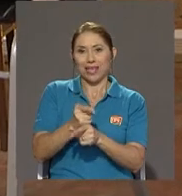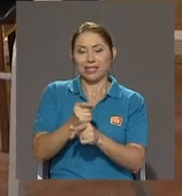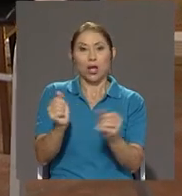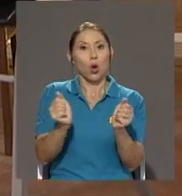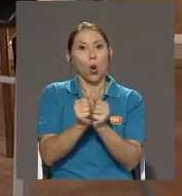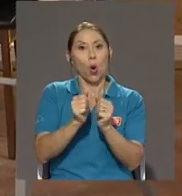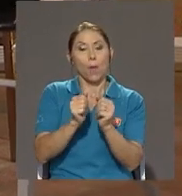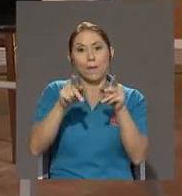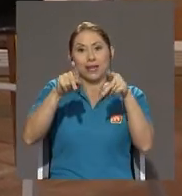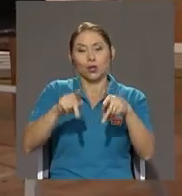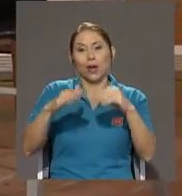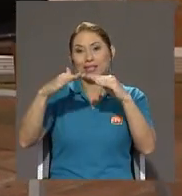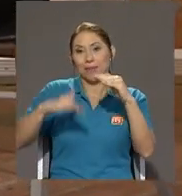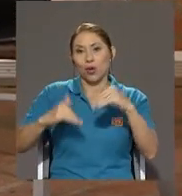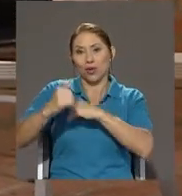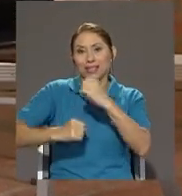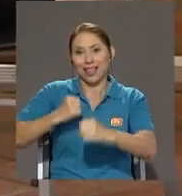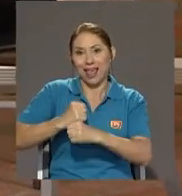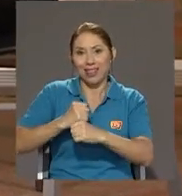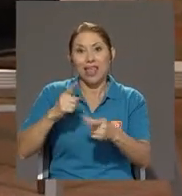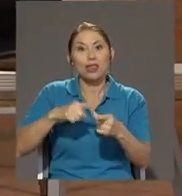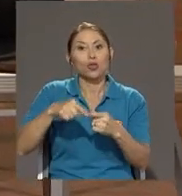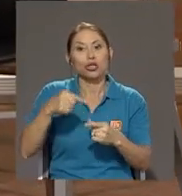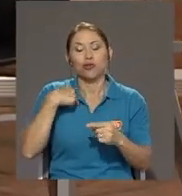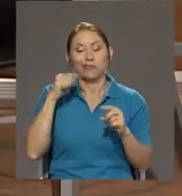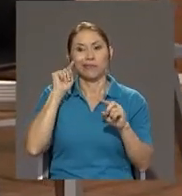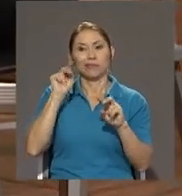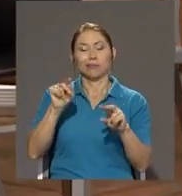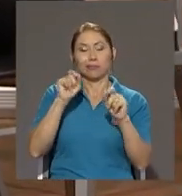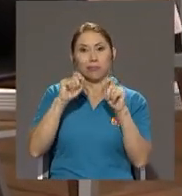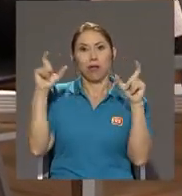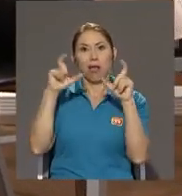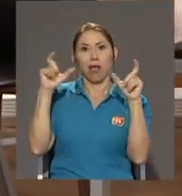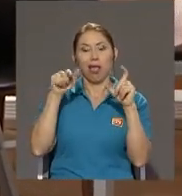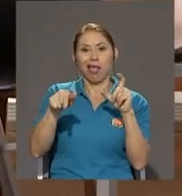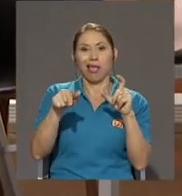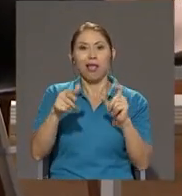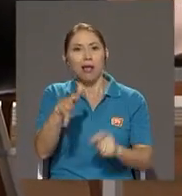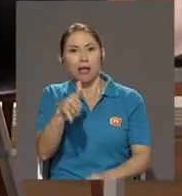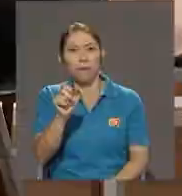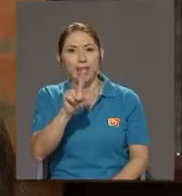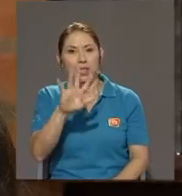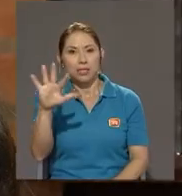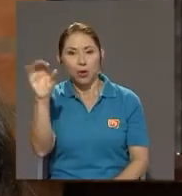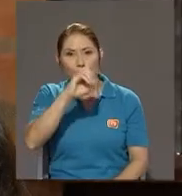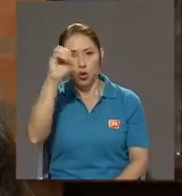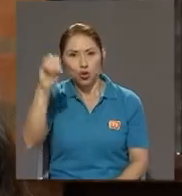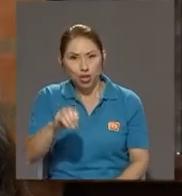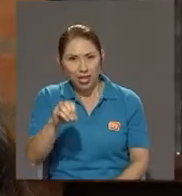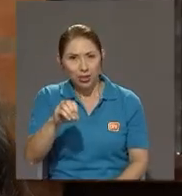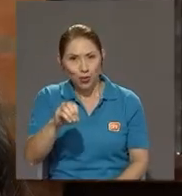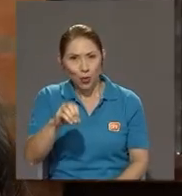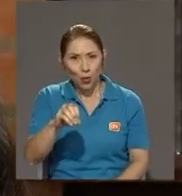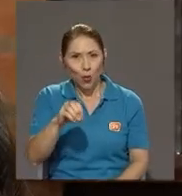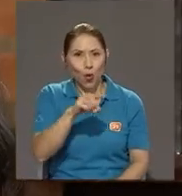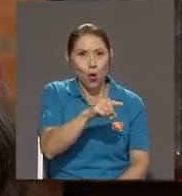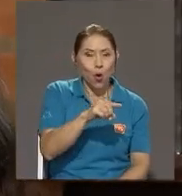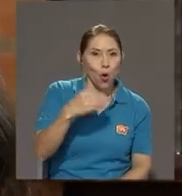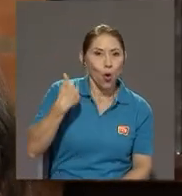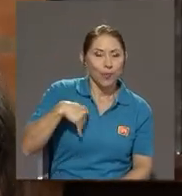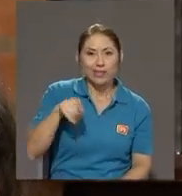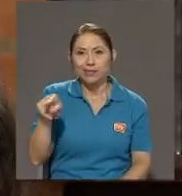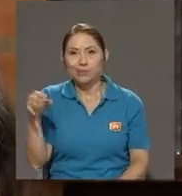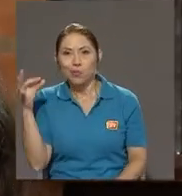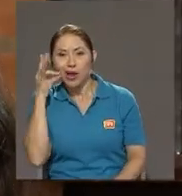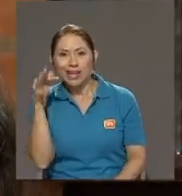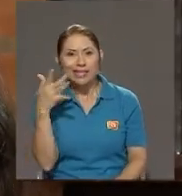dato pues bastante alarmante, me parece a mí, alrededor del 25%, similar para mujeres y hombres. Y eso